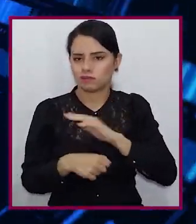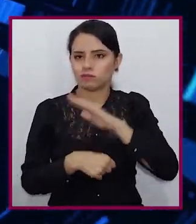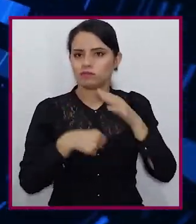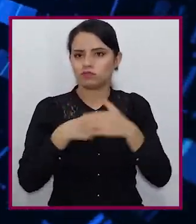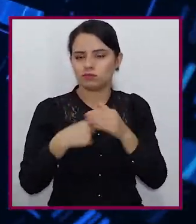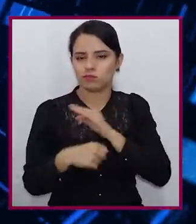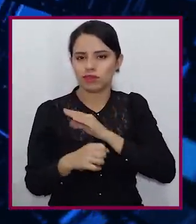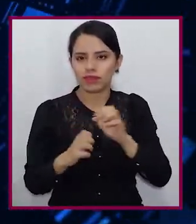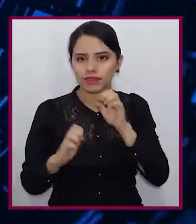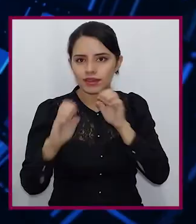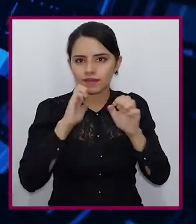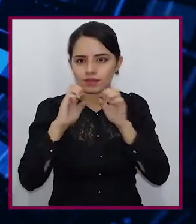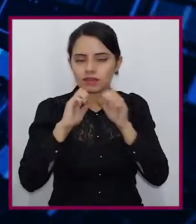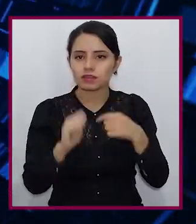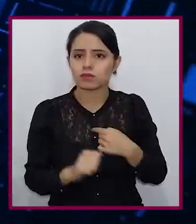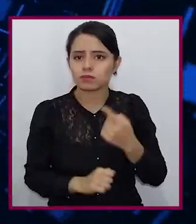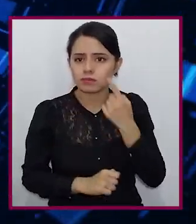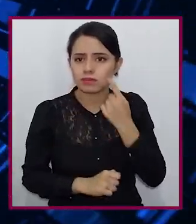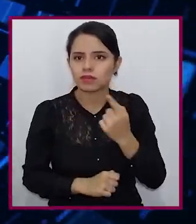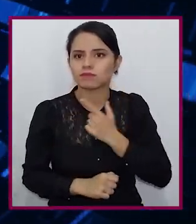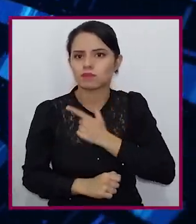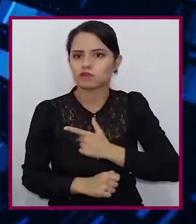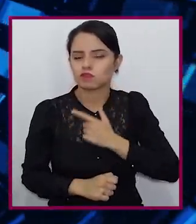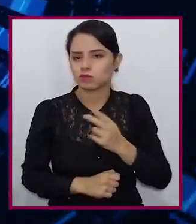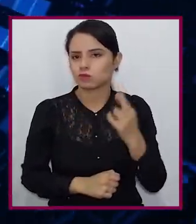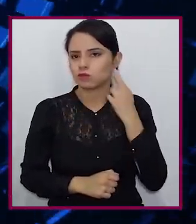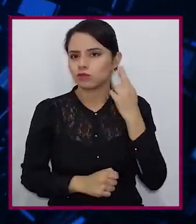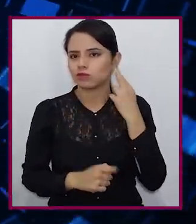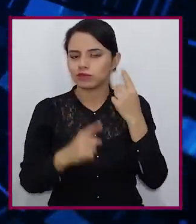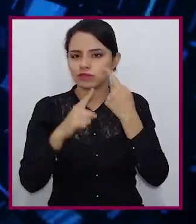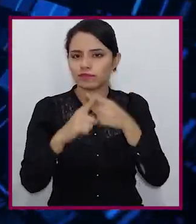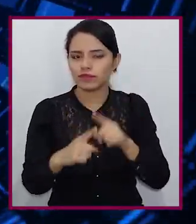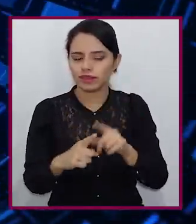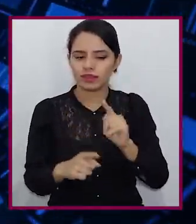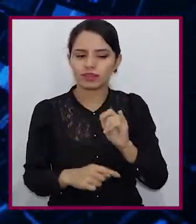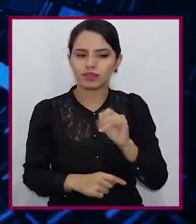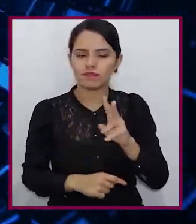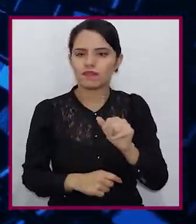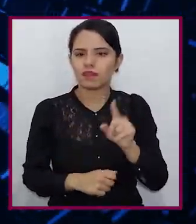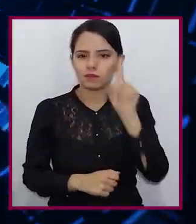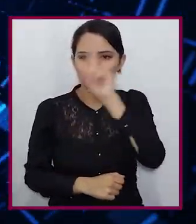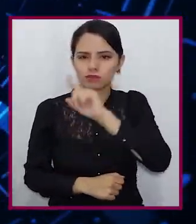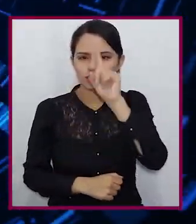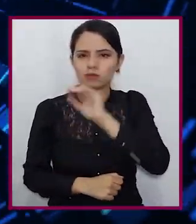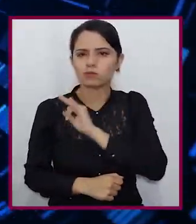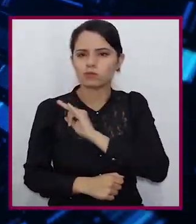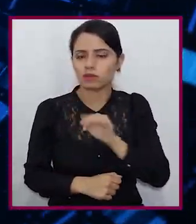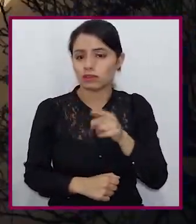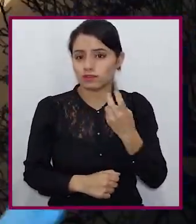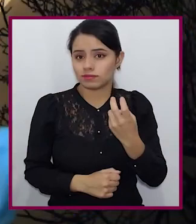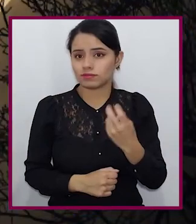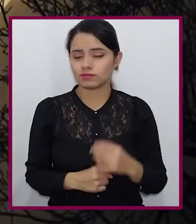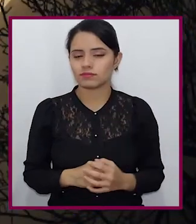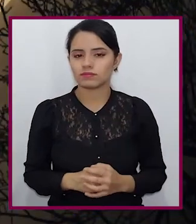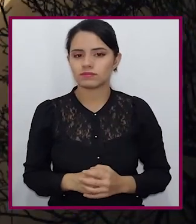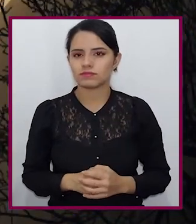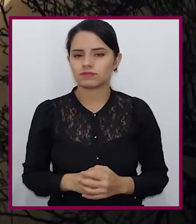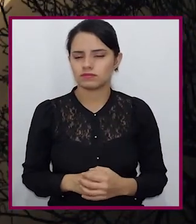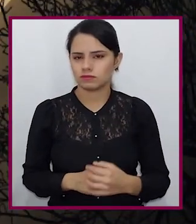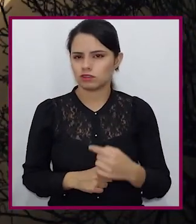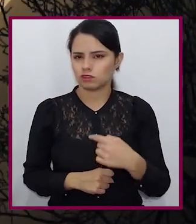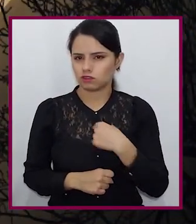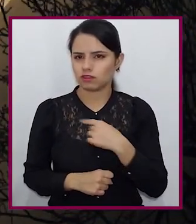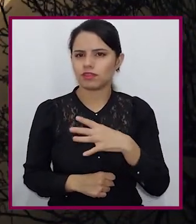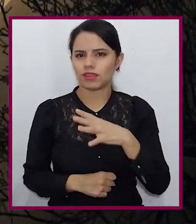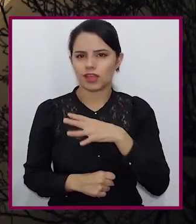La verdad, ya quedé muy picado con eso de experimentar. Tiva, recomiéndanos un podcast que nos abra ese chance. Creo que tengo